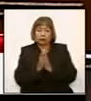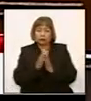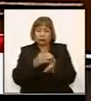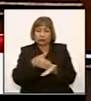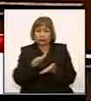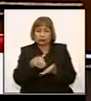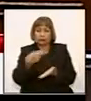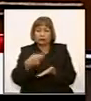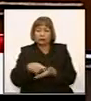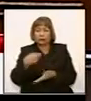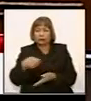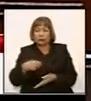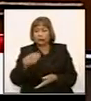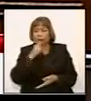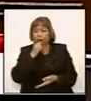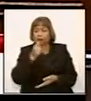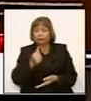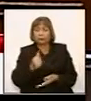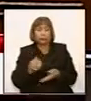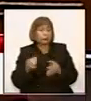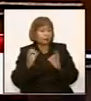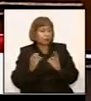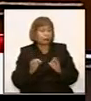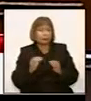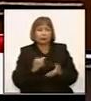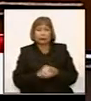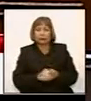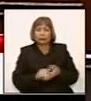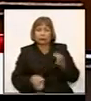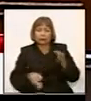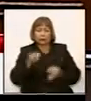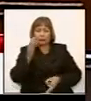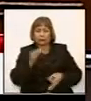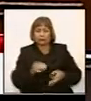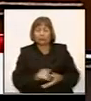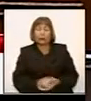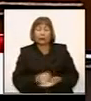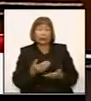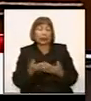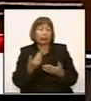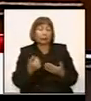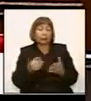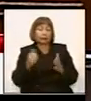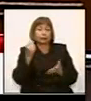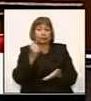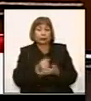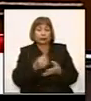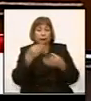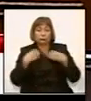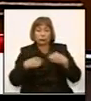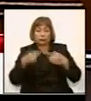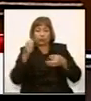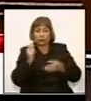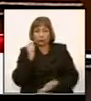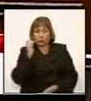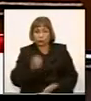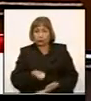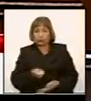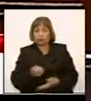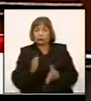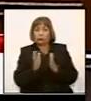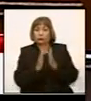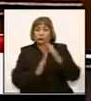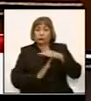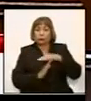inmuebles alquilados y así evitar la apertura del proceso judicial ante un juez de paz que genere mayor demora.